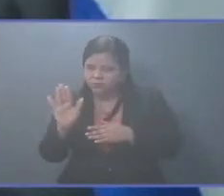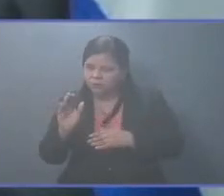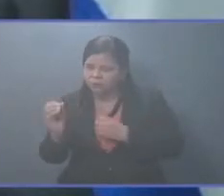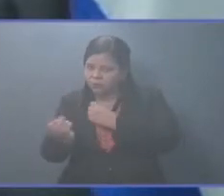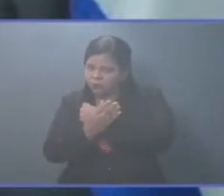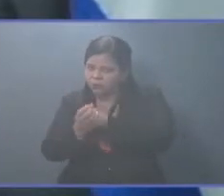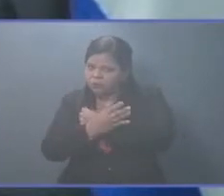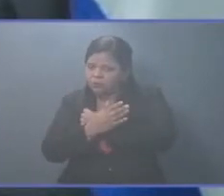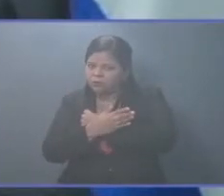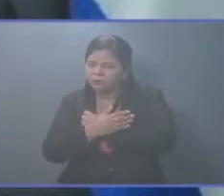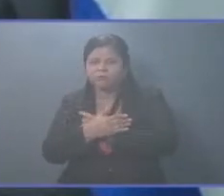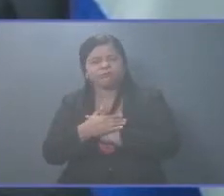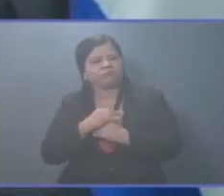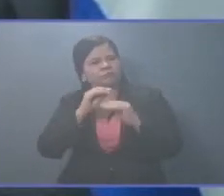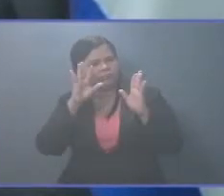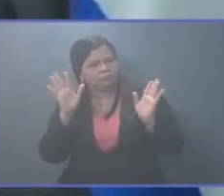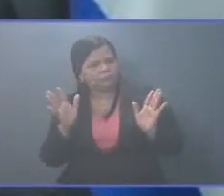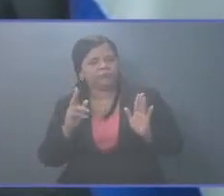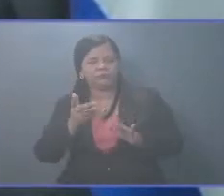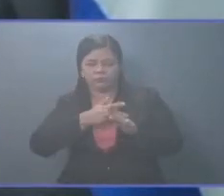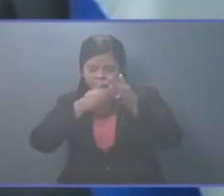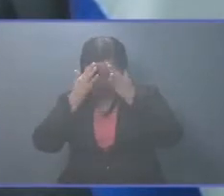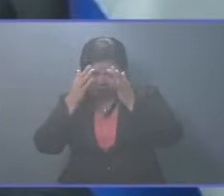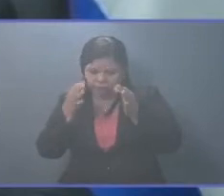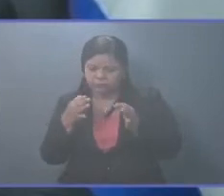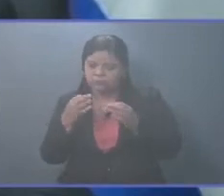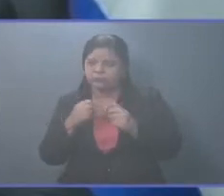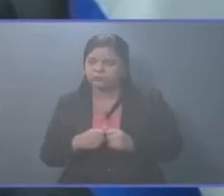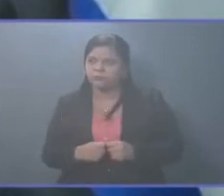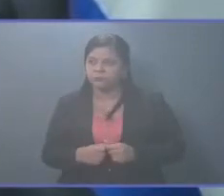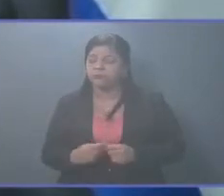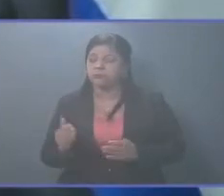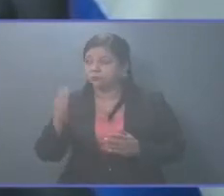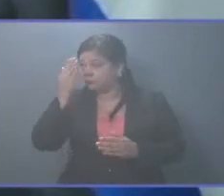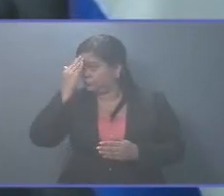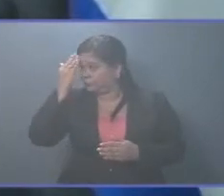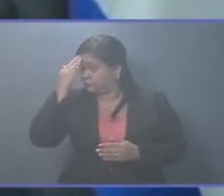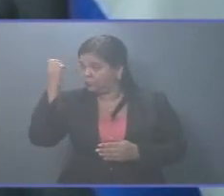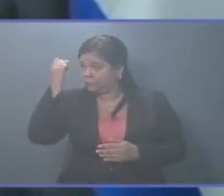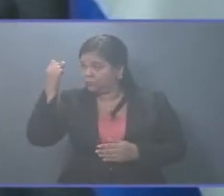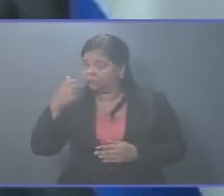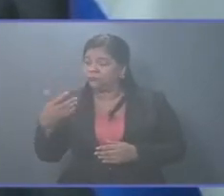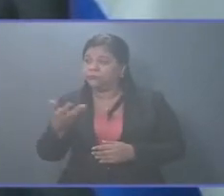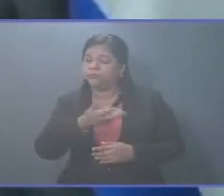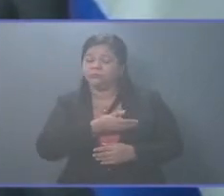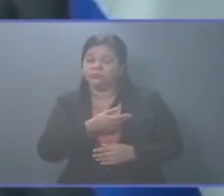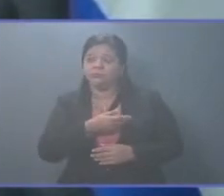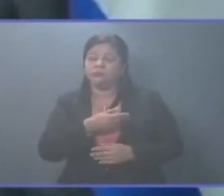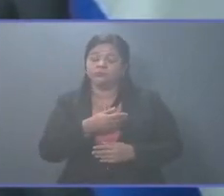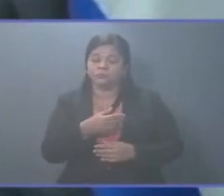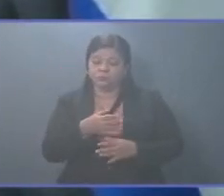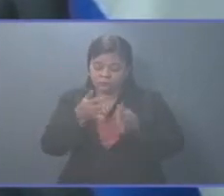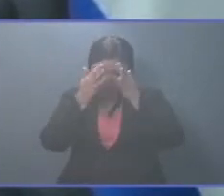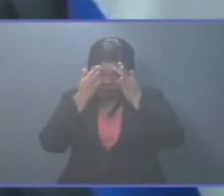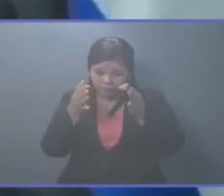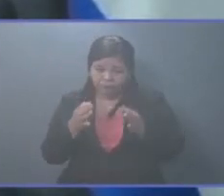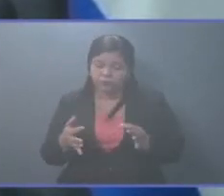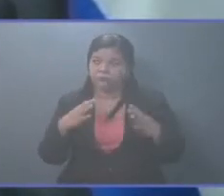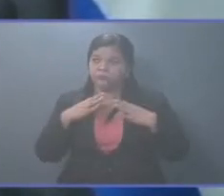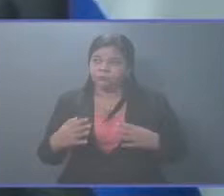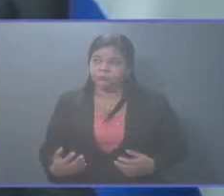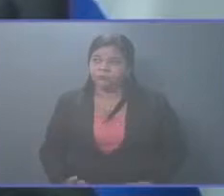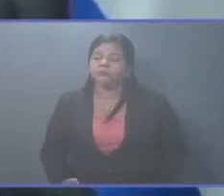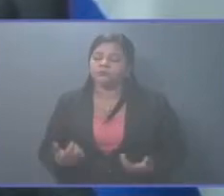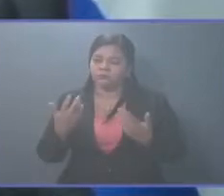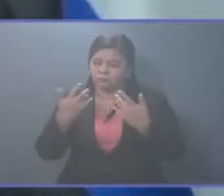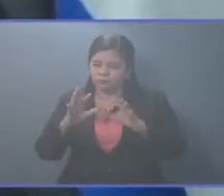Porque eso es definitivo en la toma de decisiones y lo importante es saber qué tanto los que toman decisiones ejecutivas